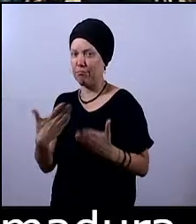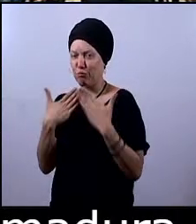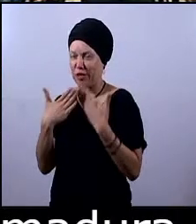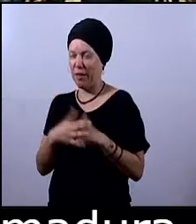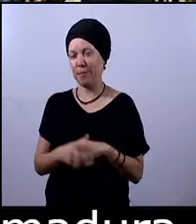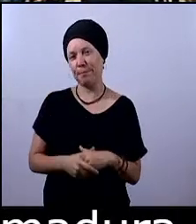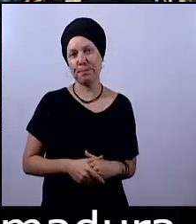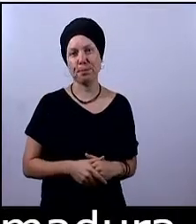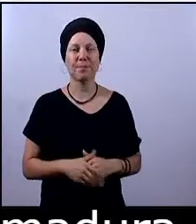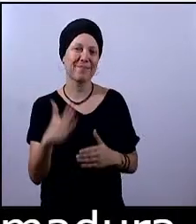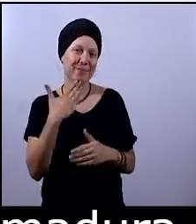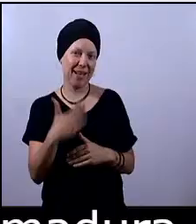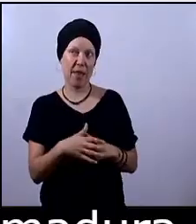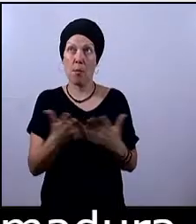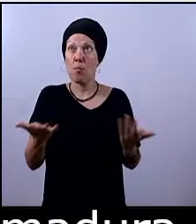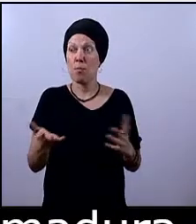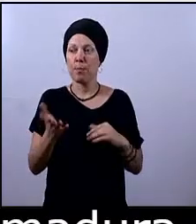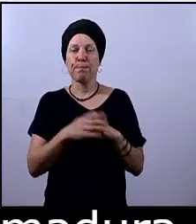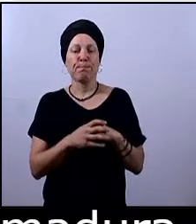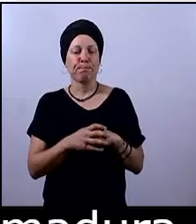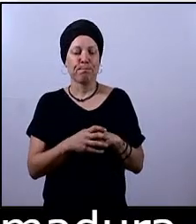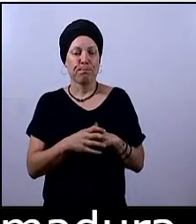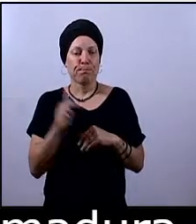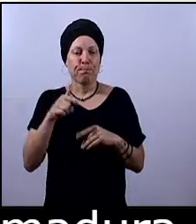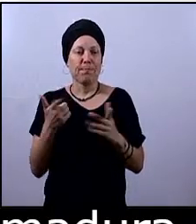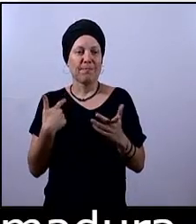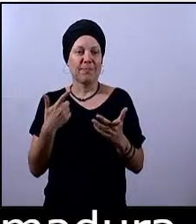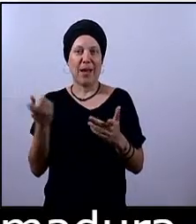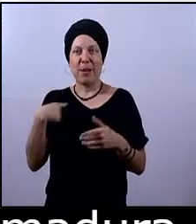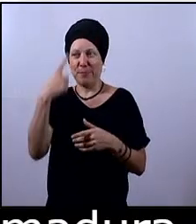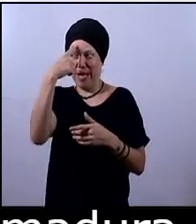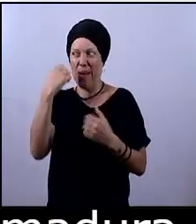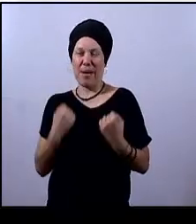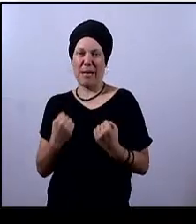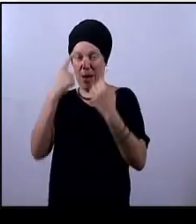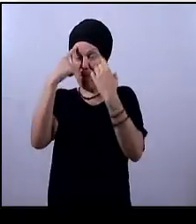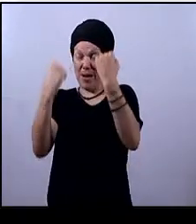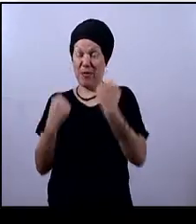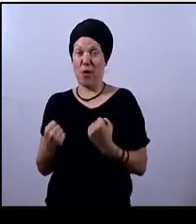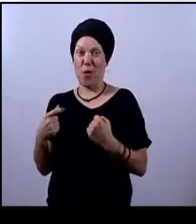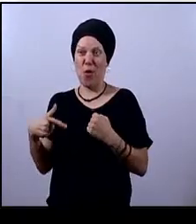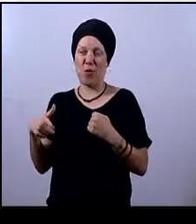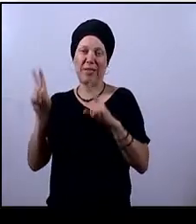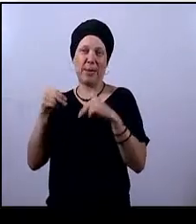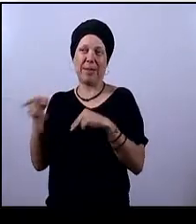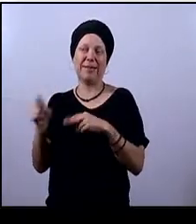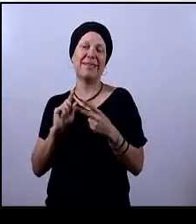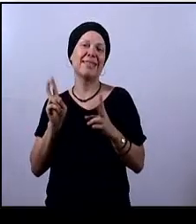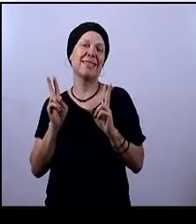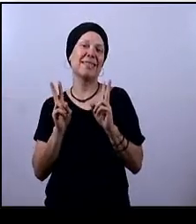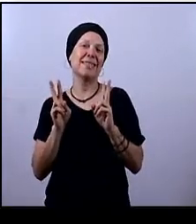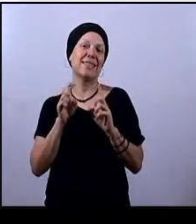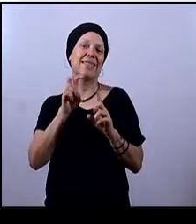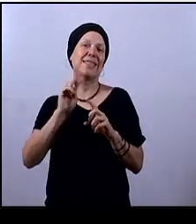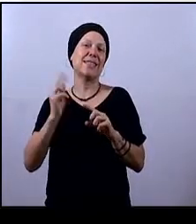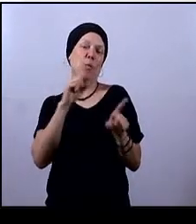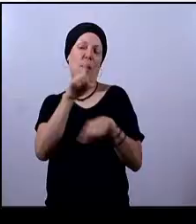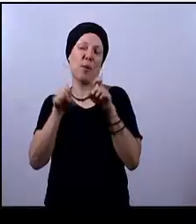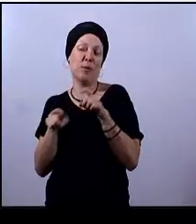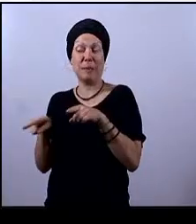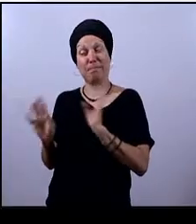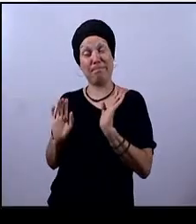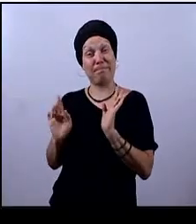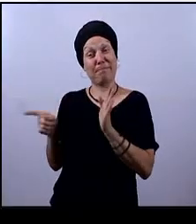gracias. Gracias. Pues contando aquí con el máximo experto en la materia de nuestro Gobierno, la segunda cuestión, si le parece bien al